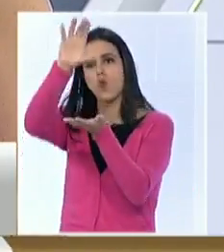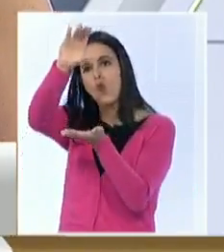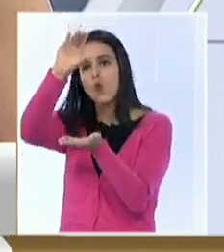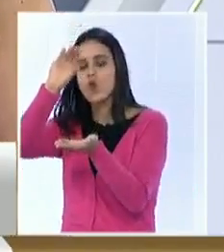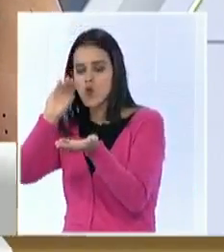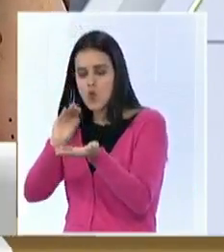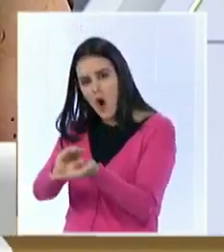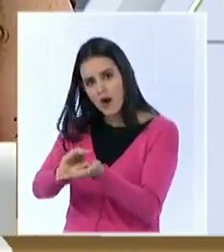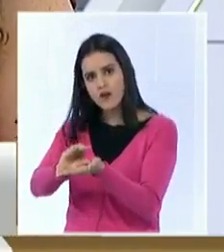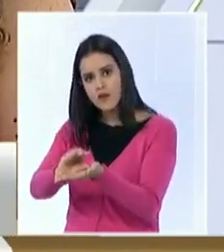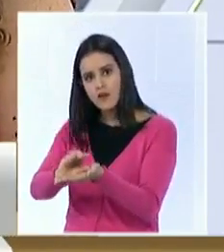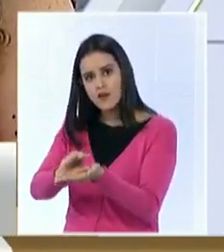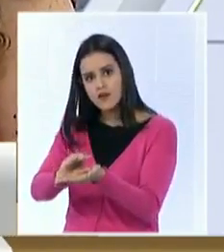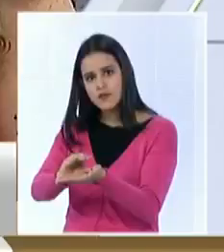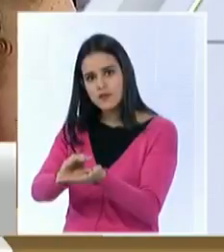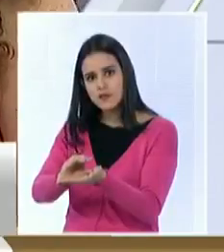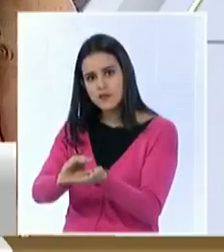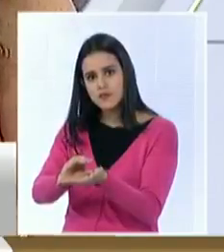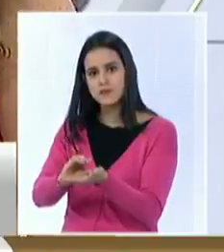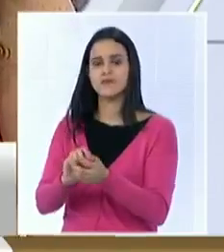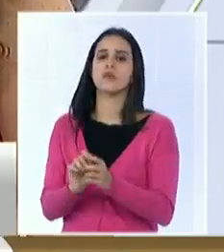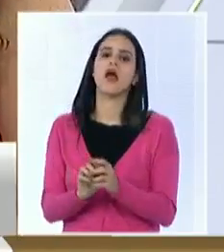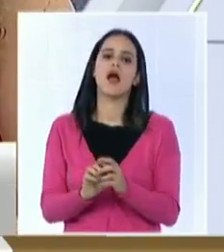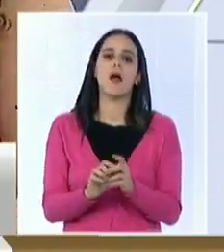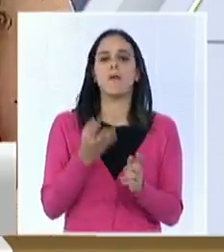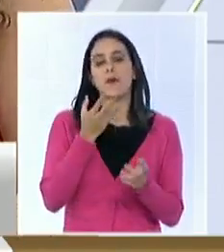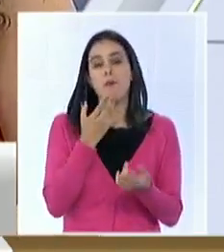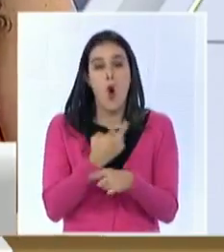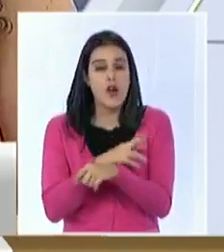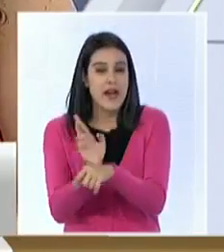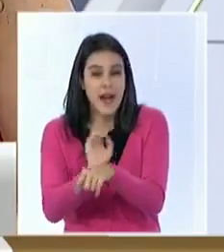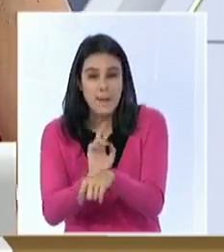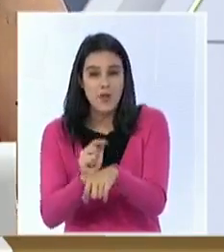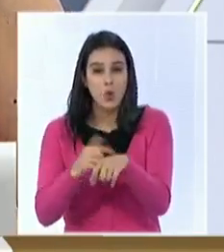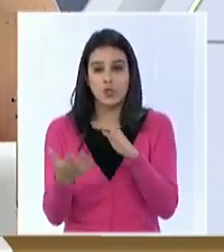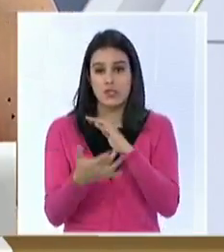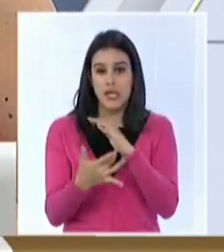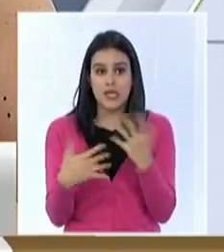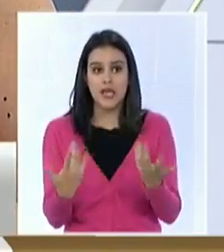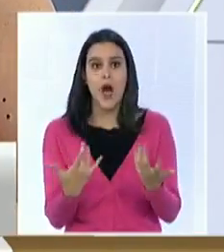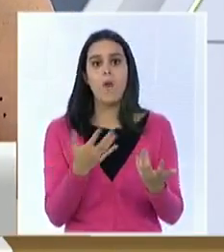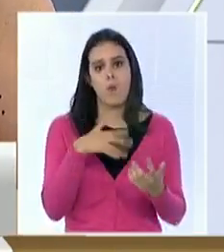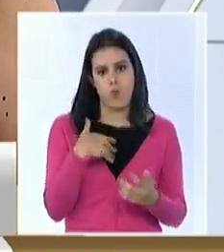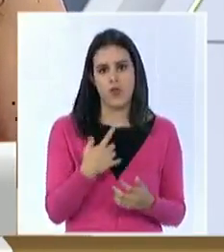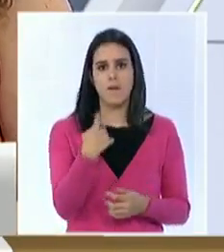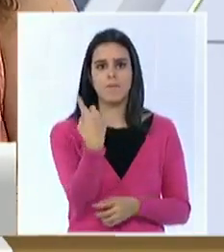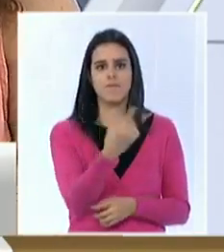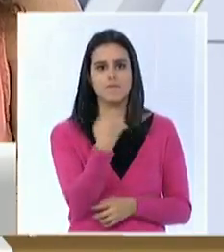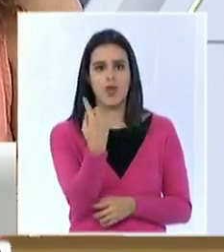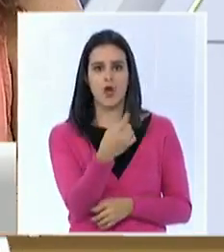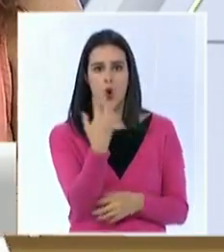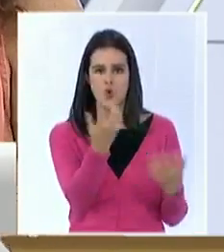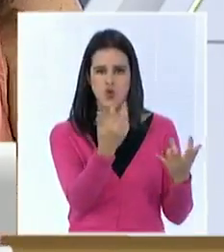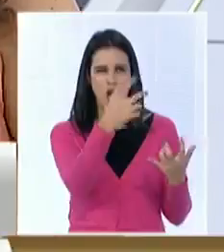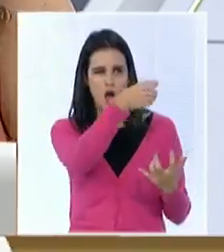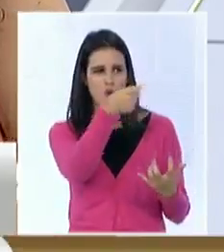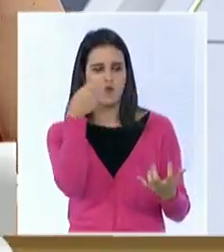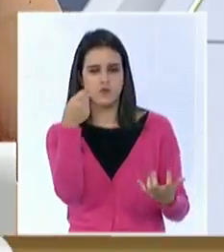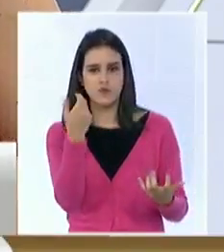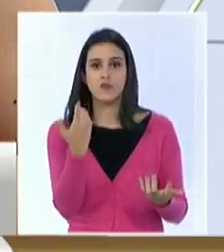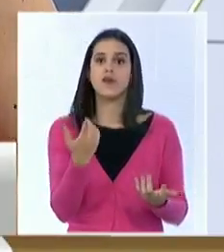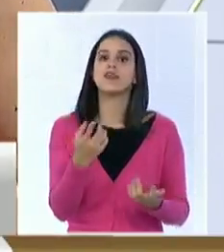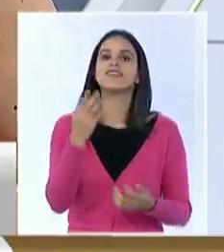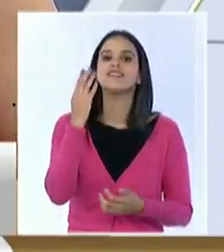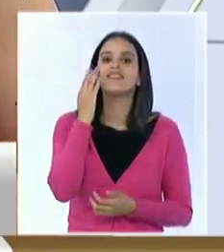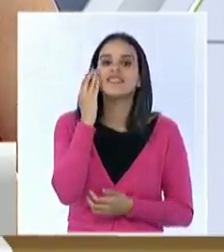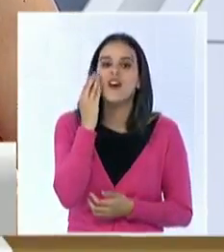tiempo, la otra técnica sería usar el microondas, pero con el microondas pasa algo que es bien importante, que es que leer las instrucciones para poder saber